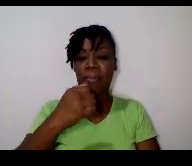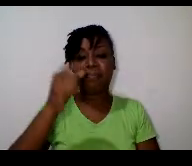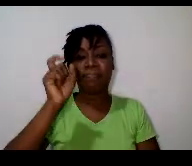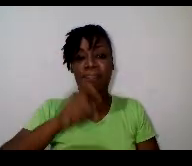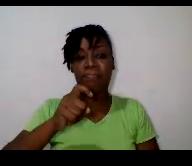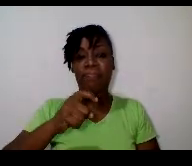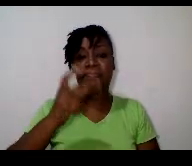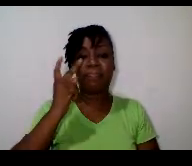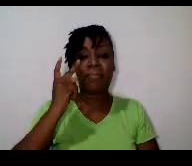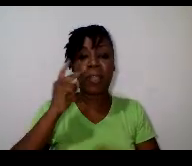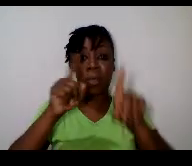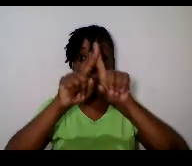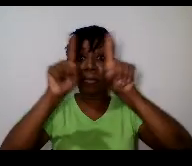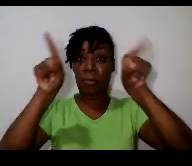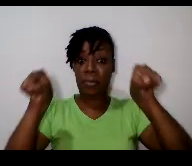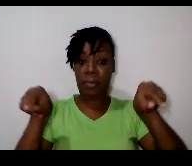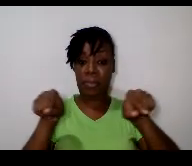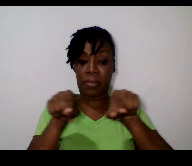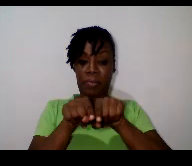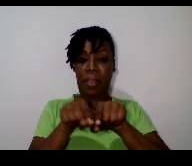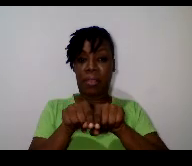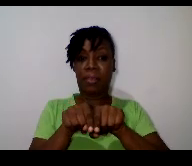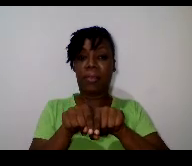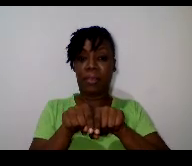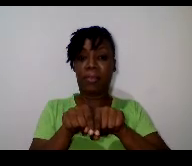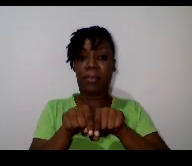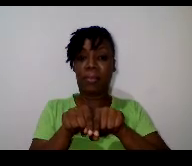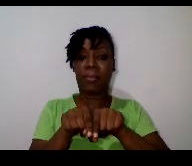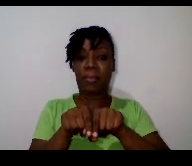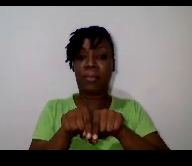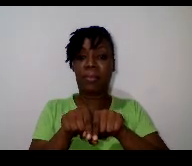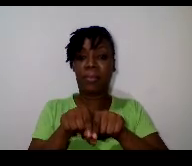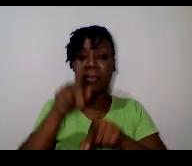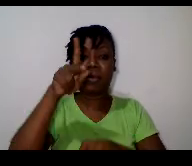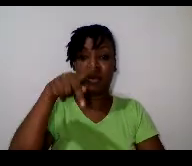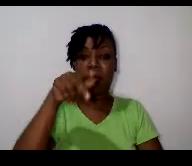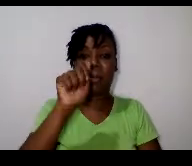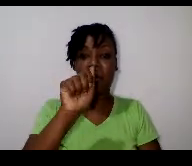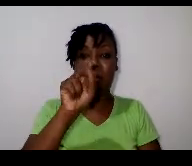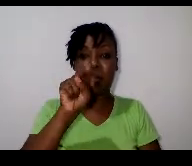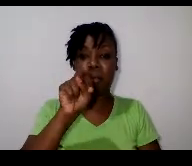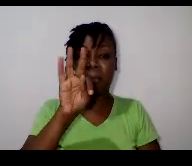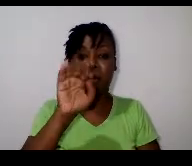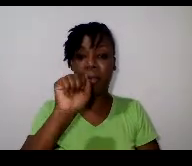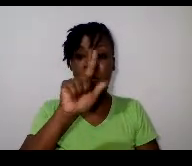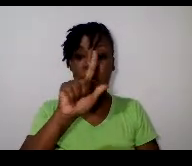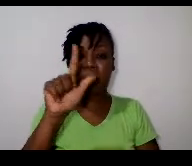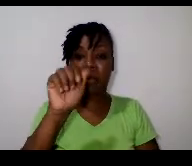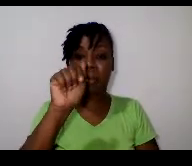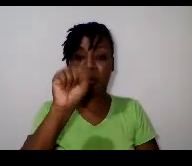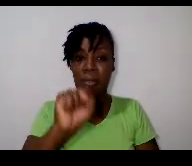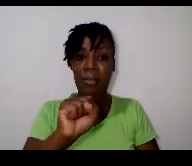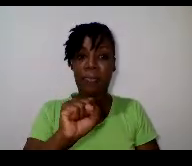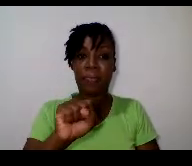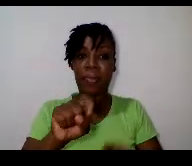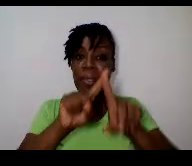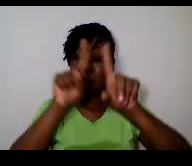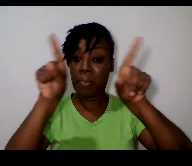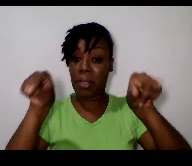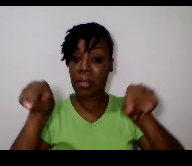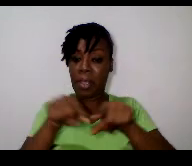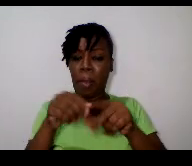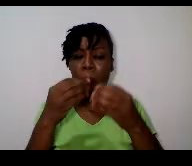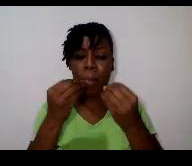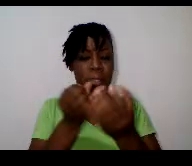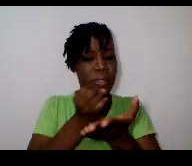Debemos de tomar control de las pantallas. Muchas investigaciones de los últimos años revelan